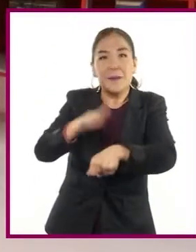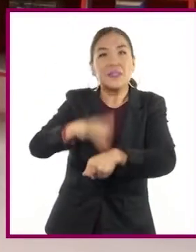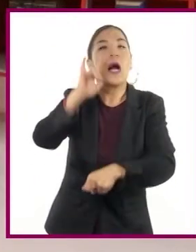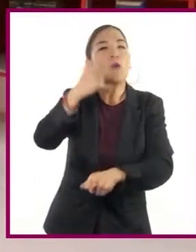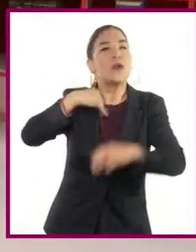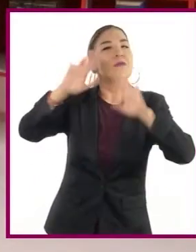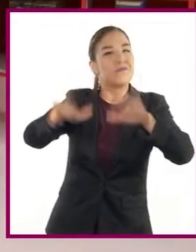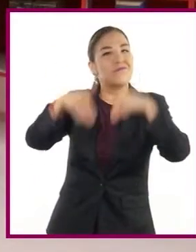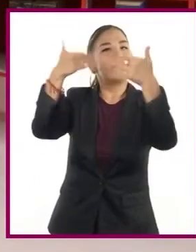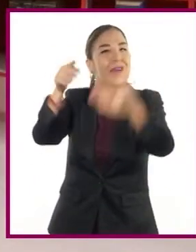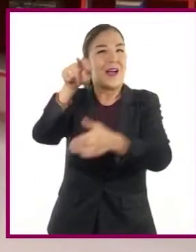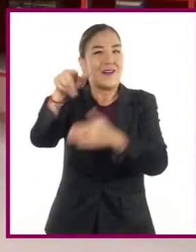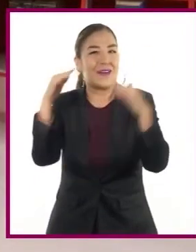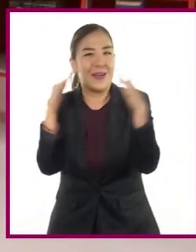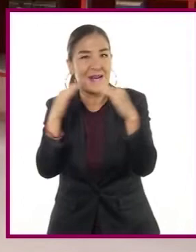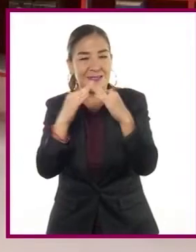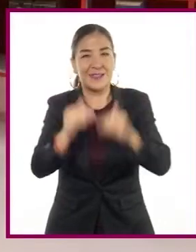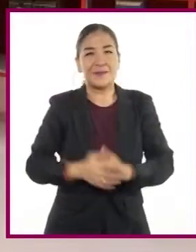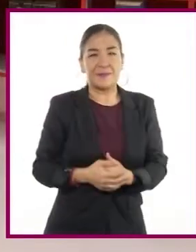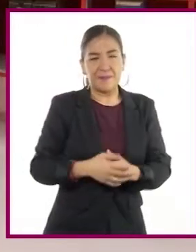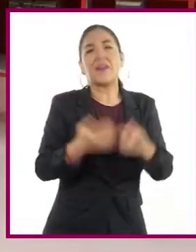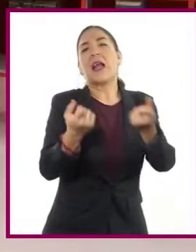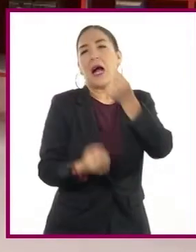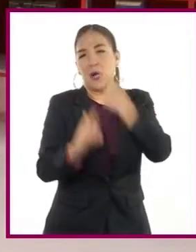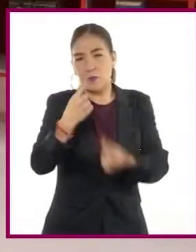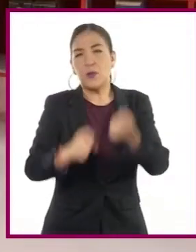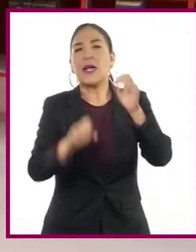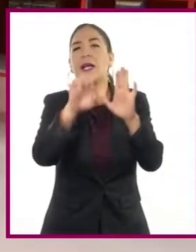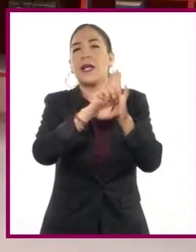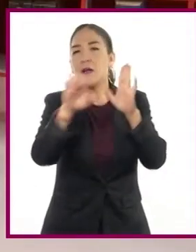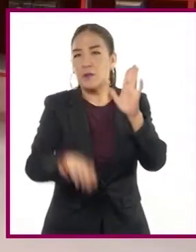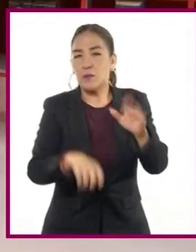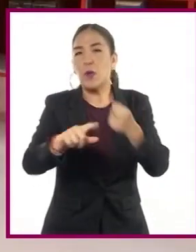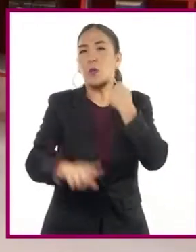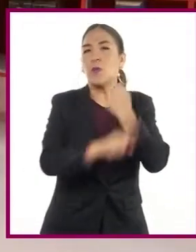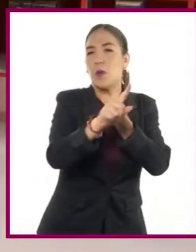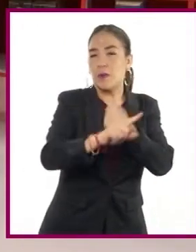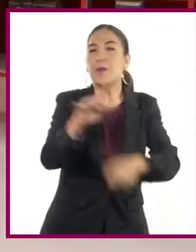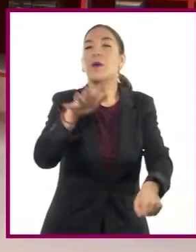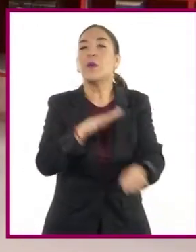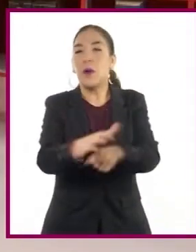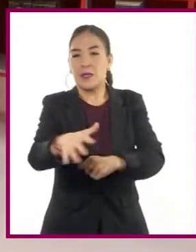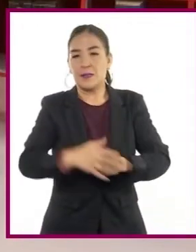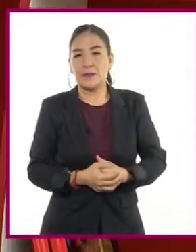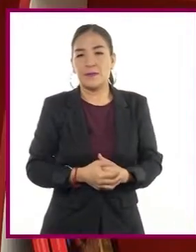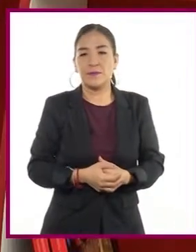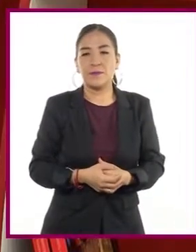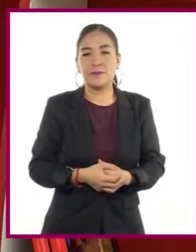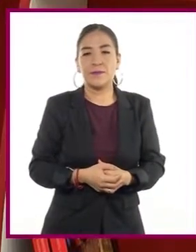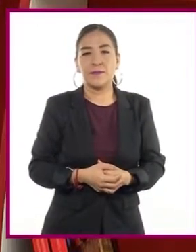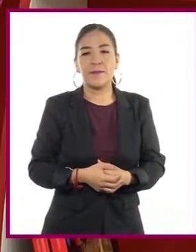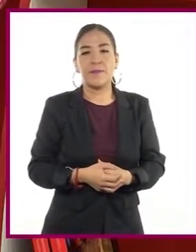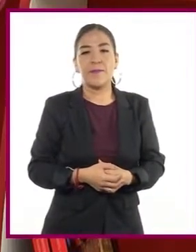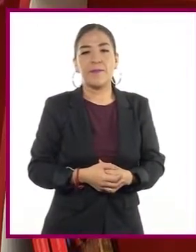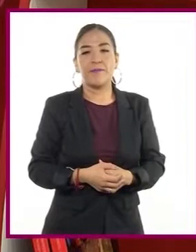casa. Y algunos ejemplos de problemas son: el evento para la clausura de